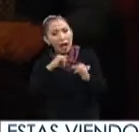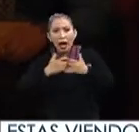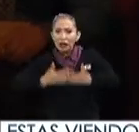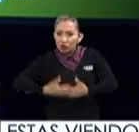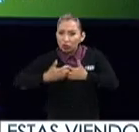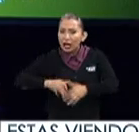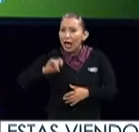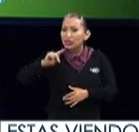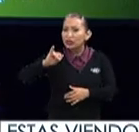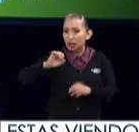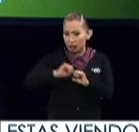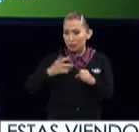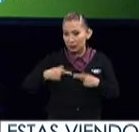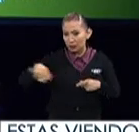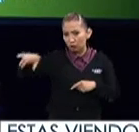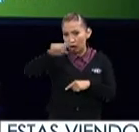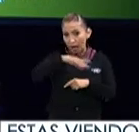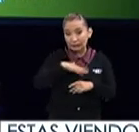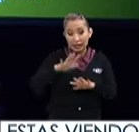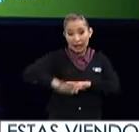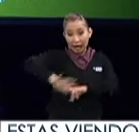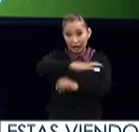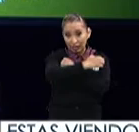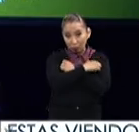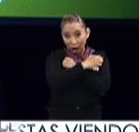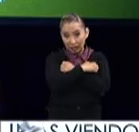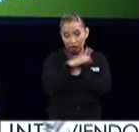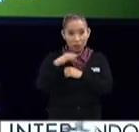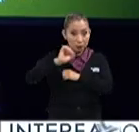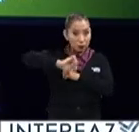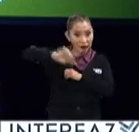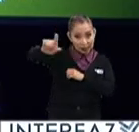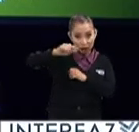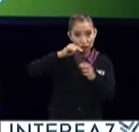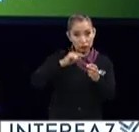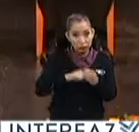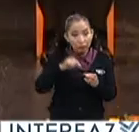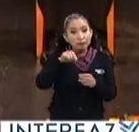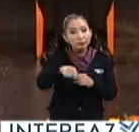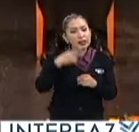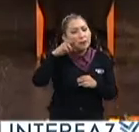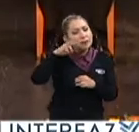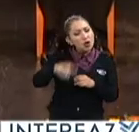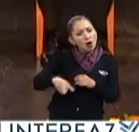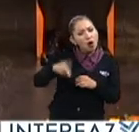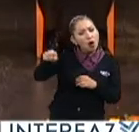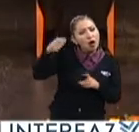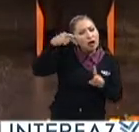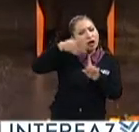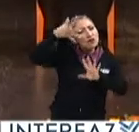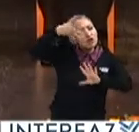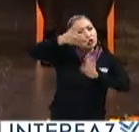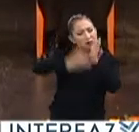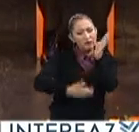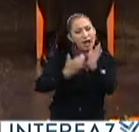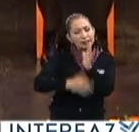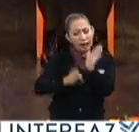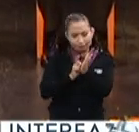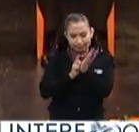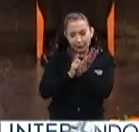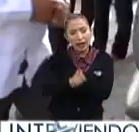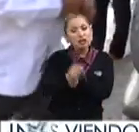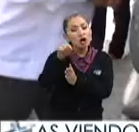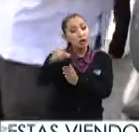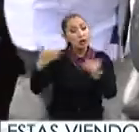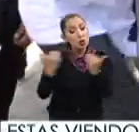industria editorial y la sociedad. En los ámbitos educativos y de profesionalización, se identificaron retos como enfatizar el derecho